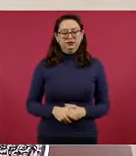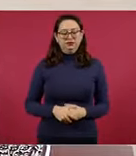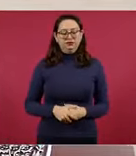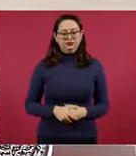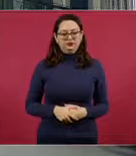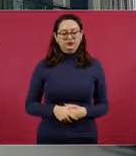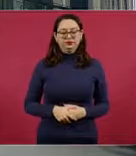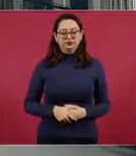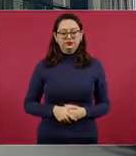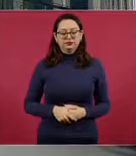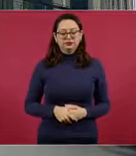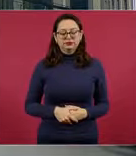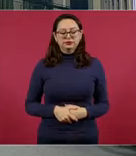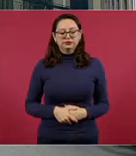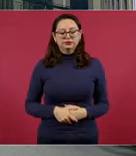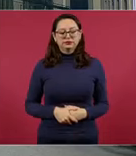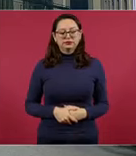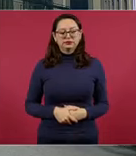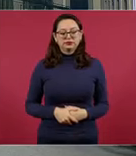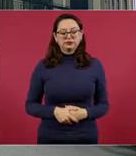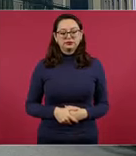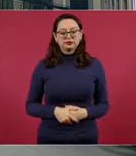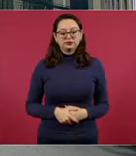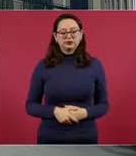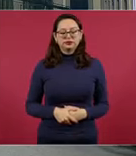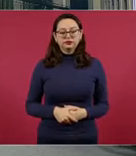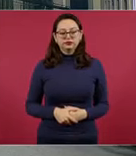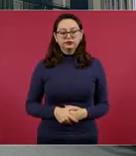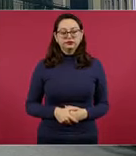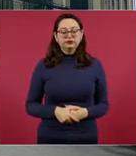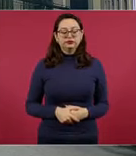amigo ya fallecido